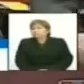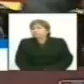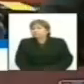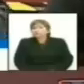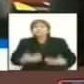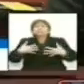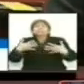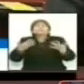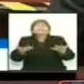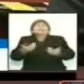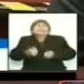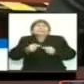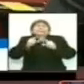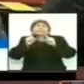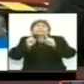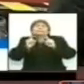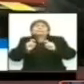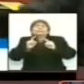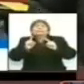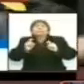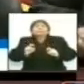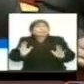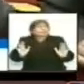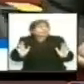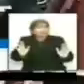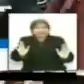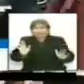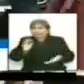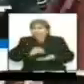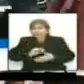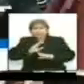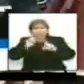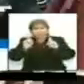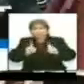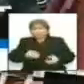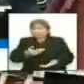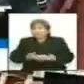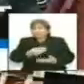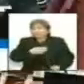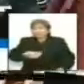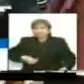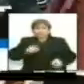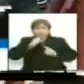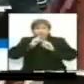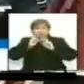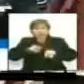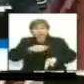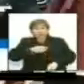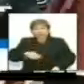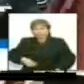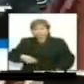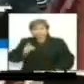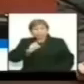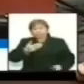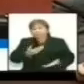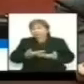de una interpelación? Por favor, son preguntas. Son preguntas. O sea que a los ministros tampoco deben responder. Los